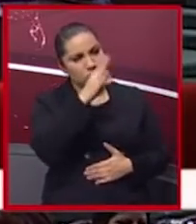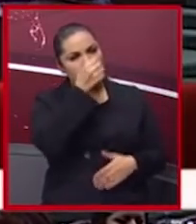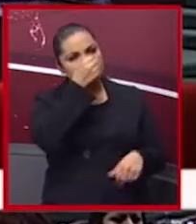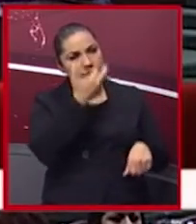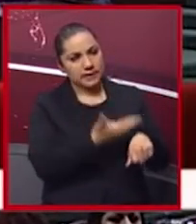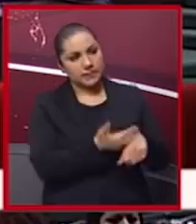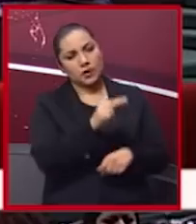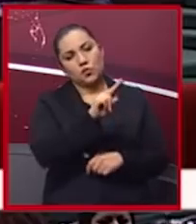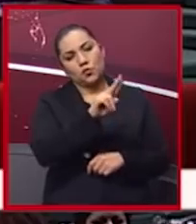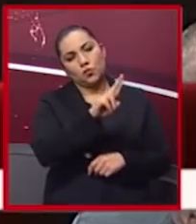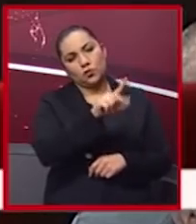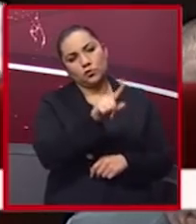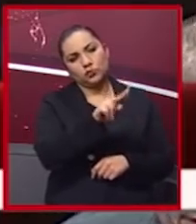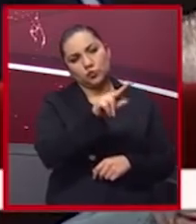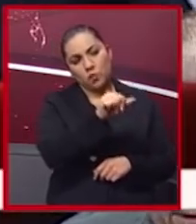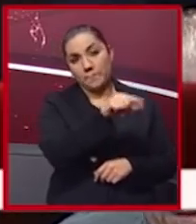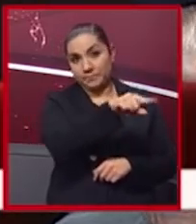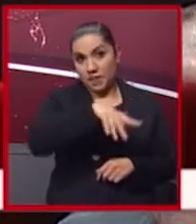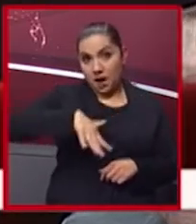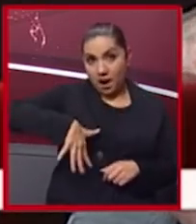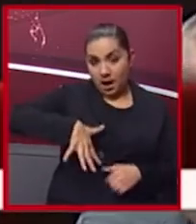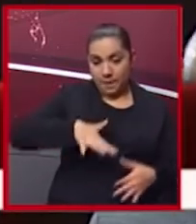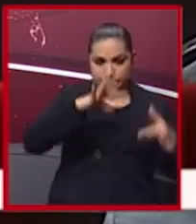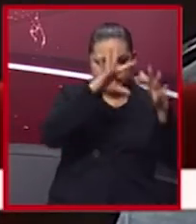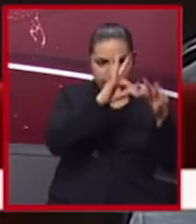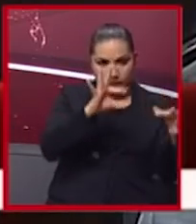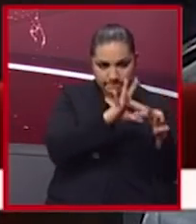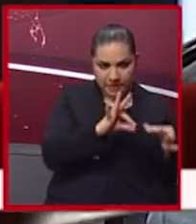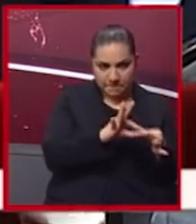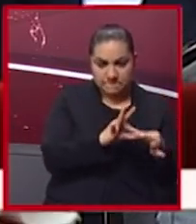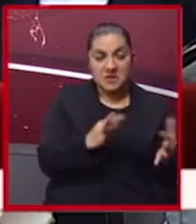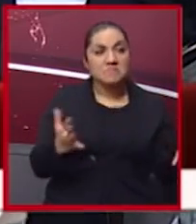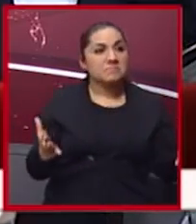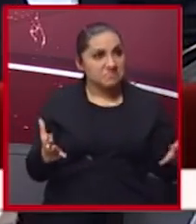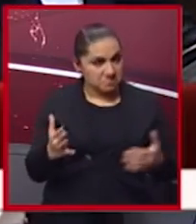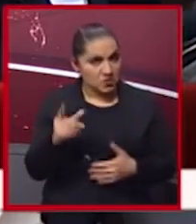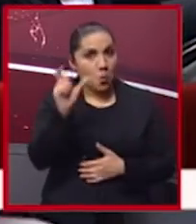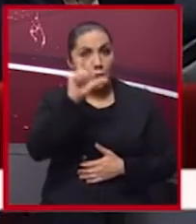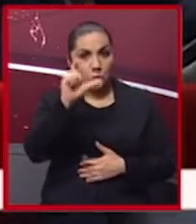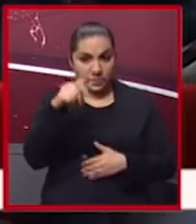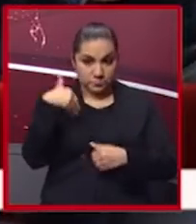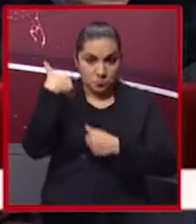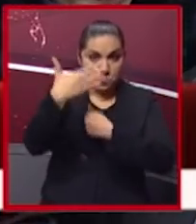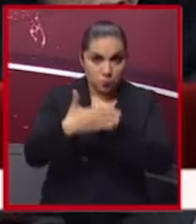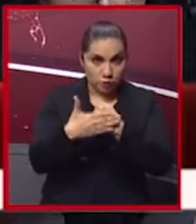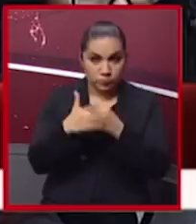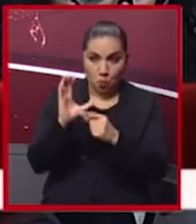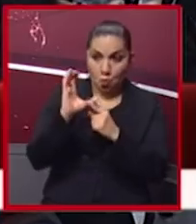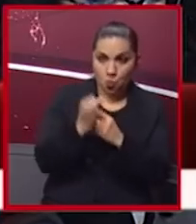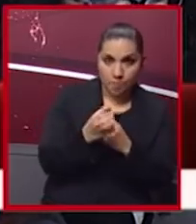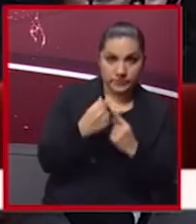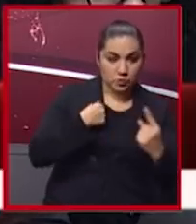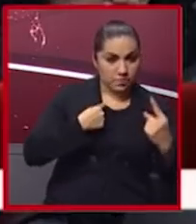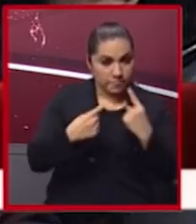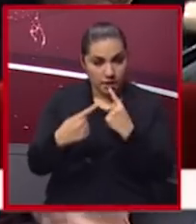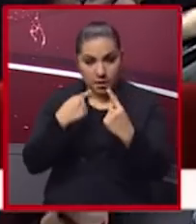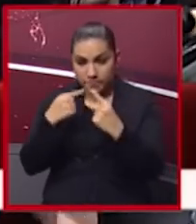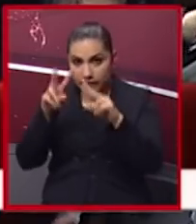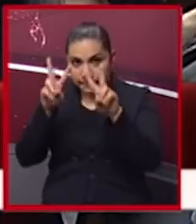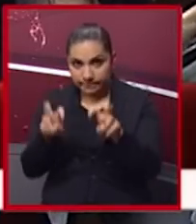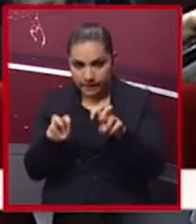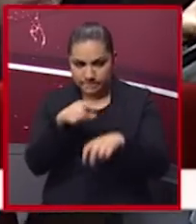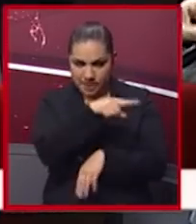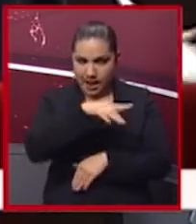en consideración sus observaciones cuando llegue el momento de discutir en comisiones y